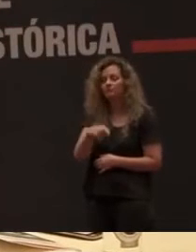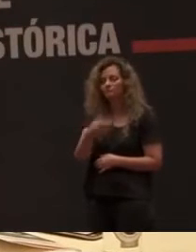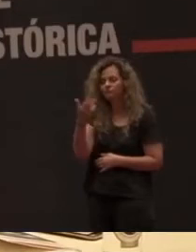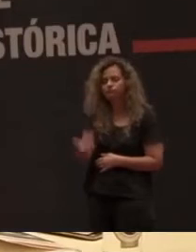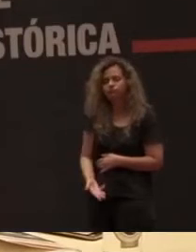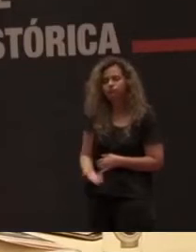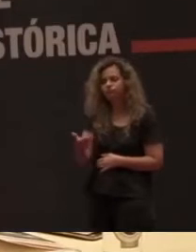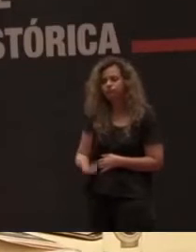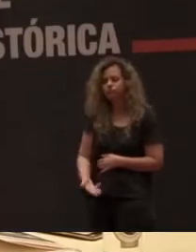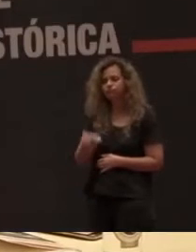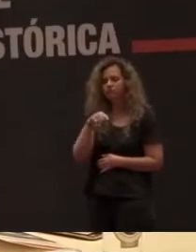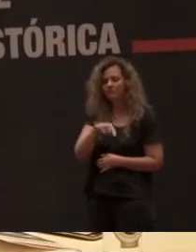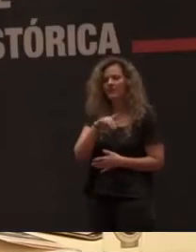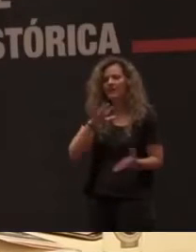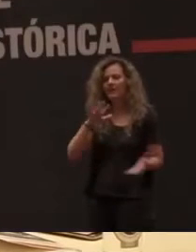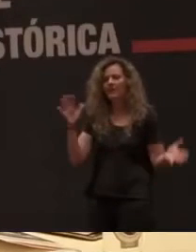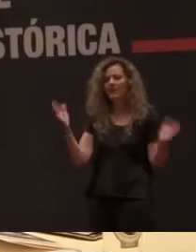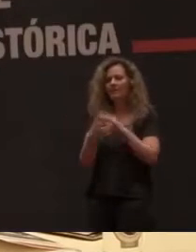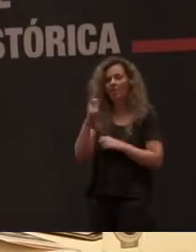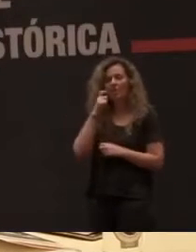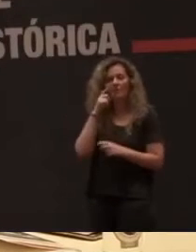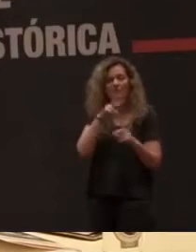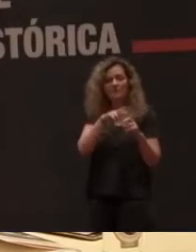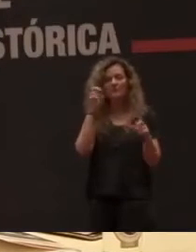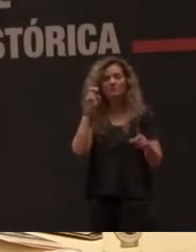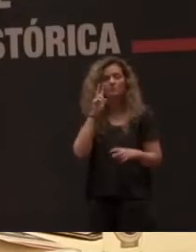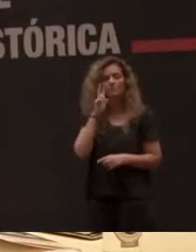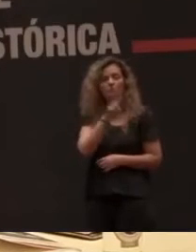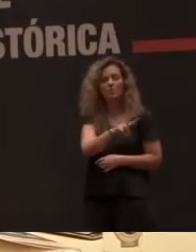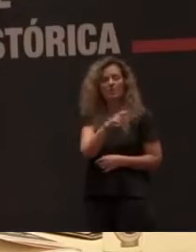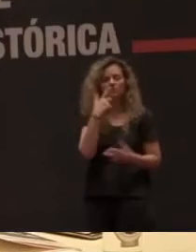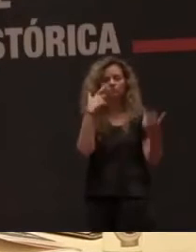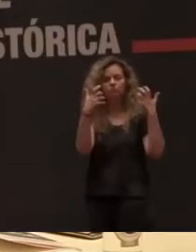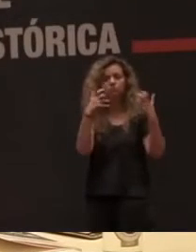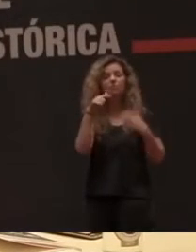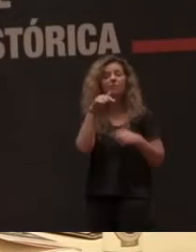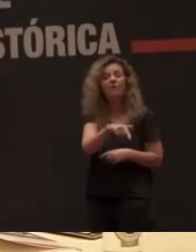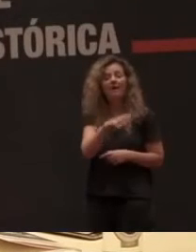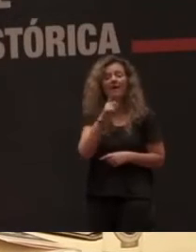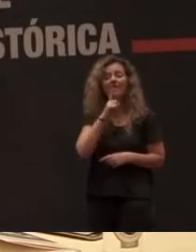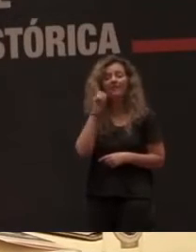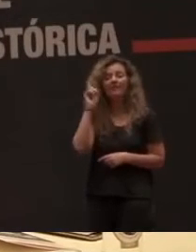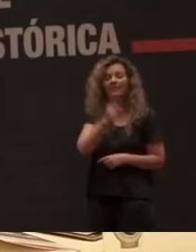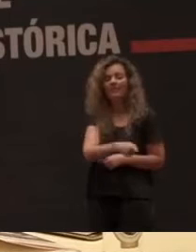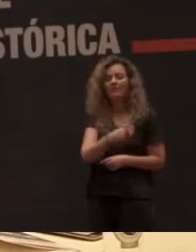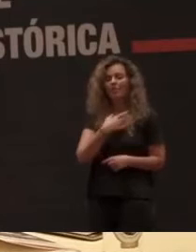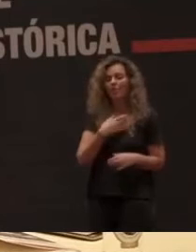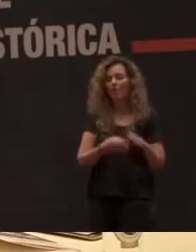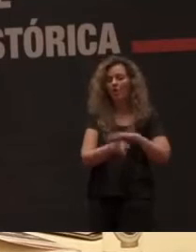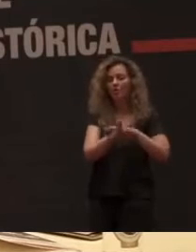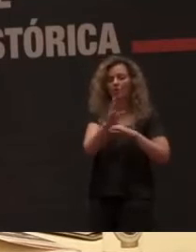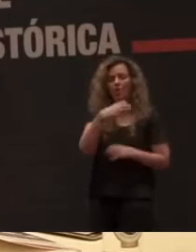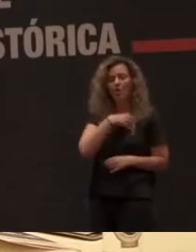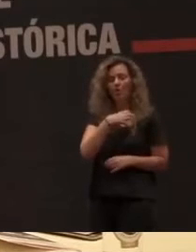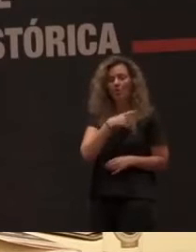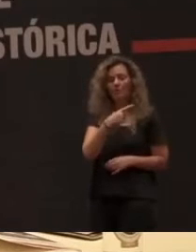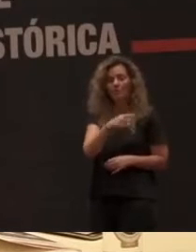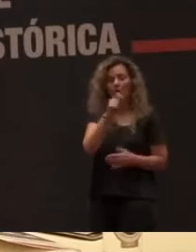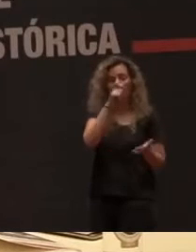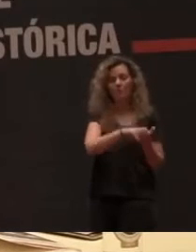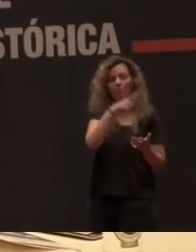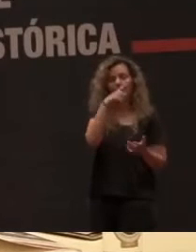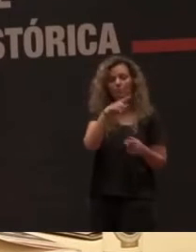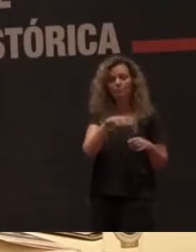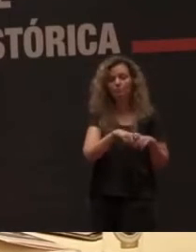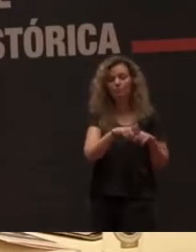trascendencia enorme e que foi a primeira visualización ao exterior de que a dictadura non podía continuar, representando un punto de